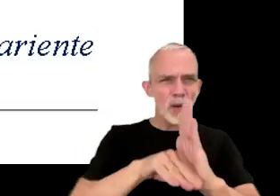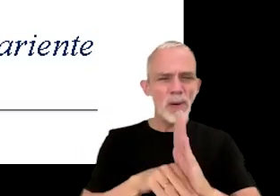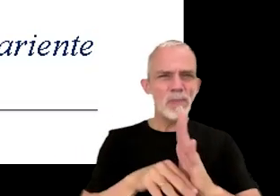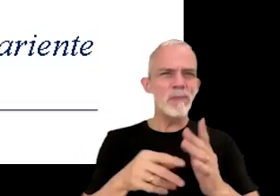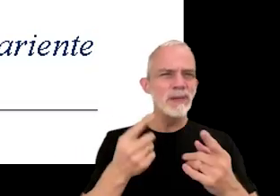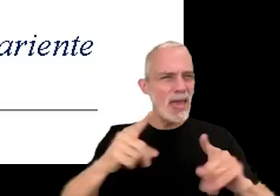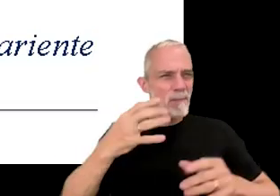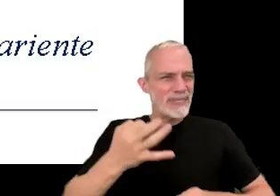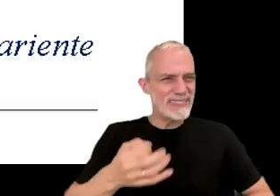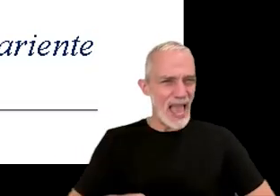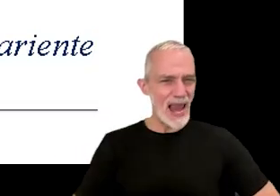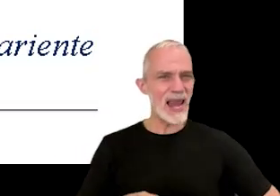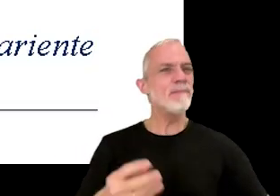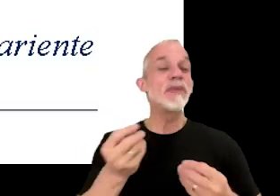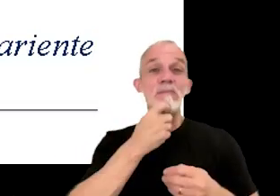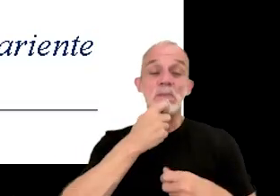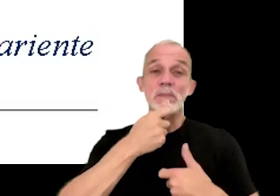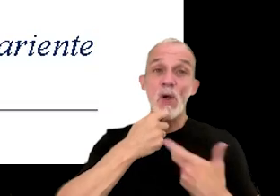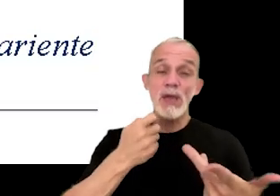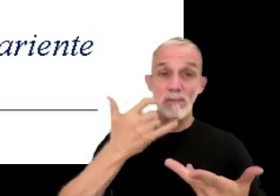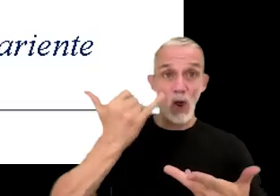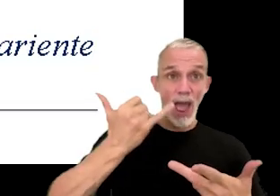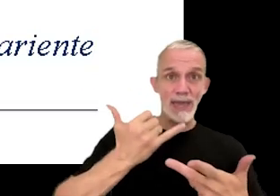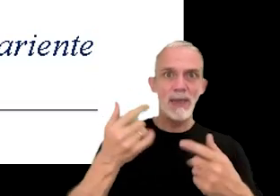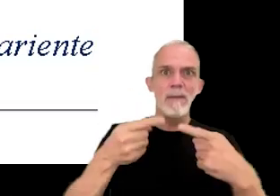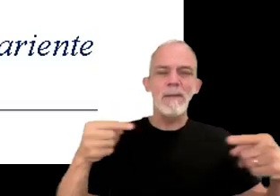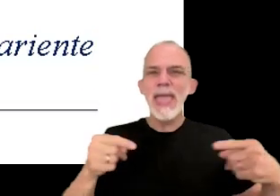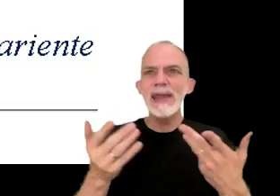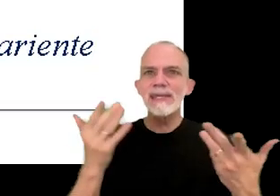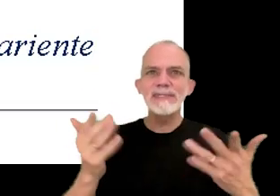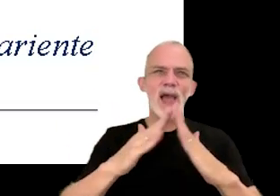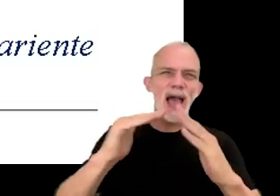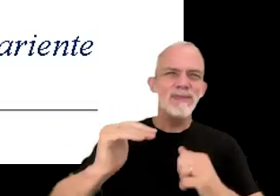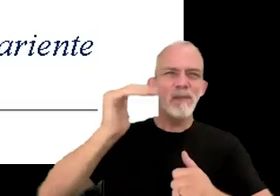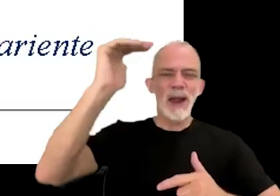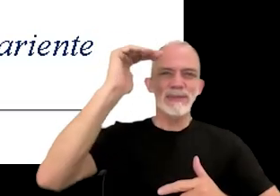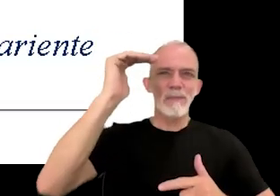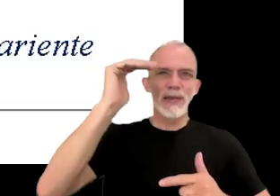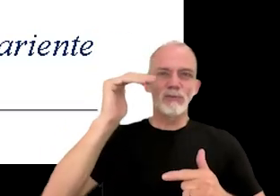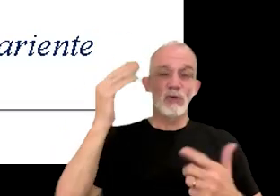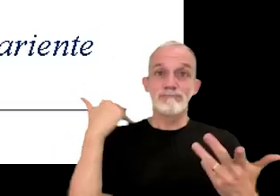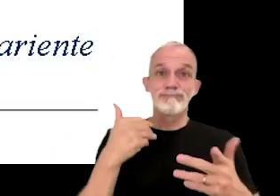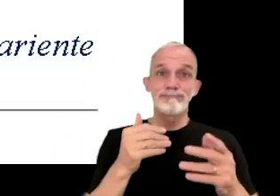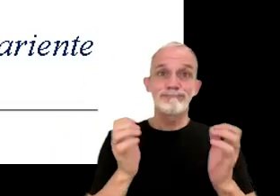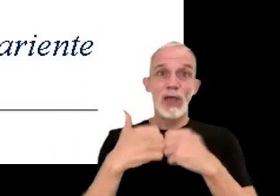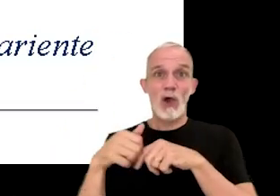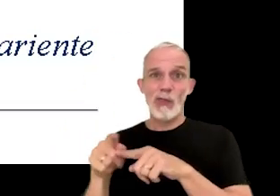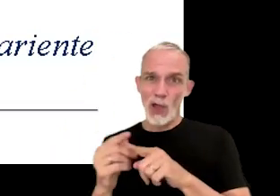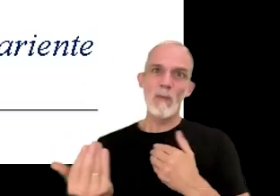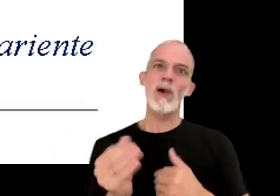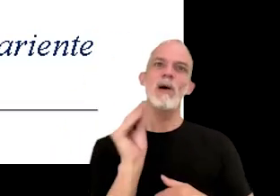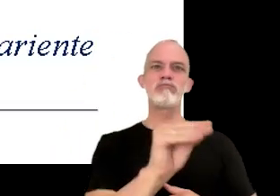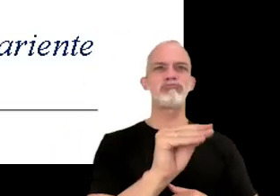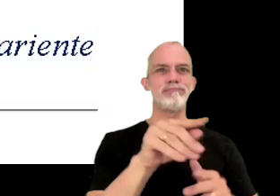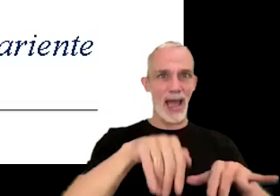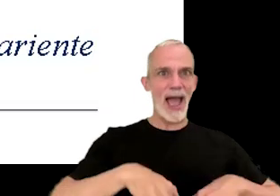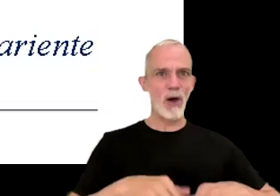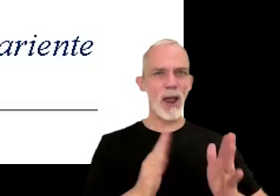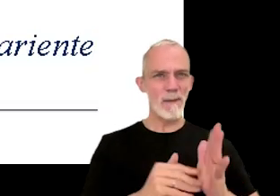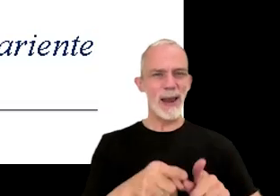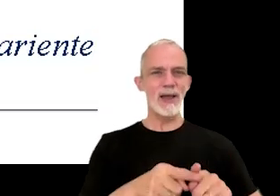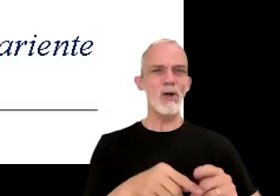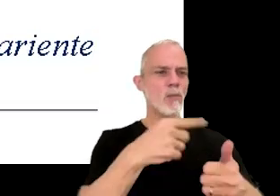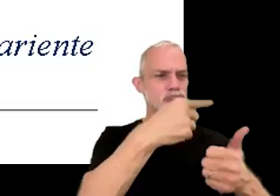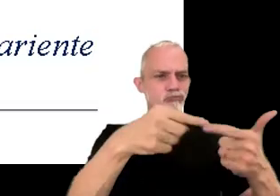excepcional que si hay bienes que fueron regularizados, podrá, junto con el resto de los